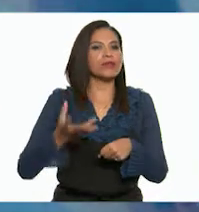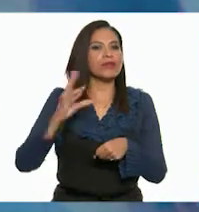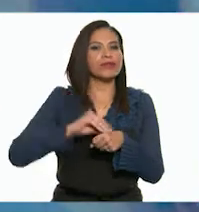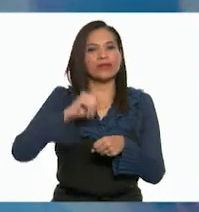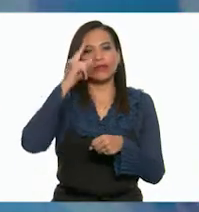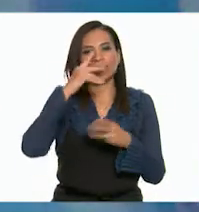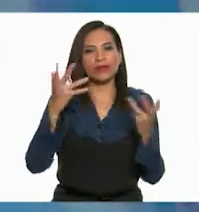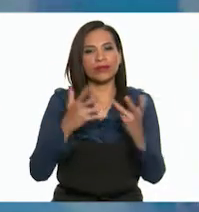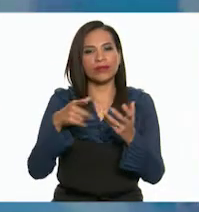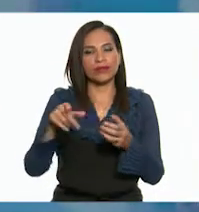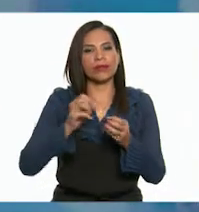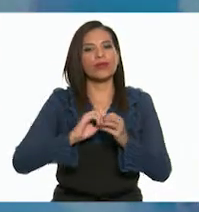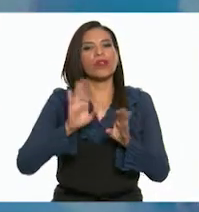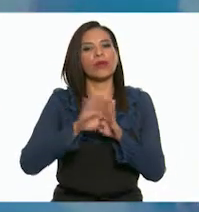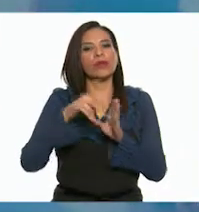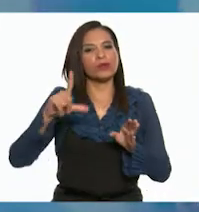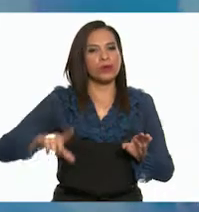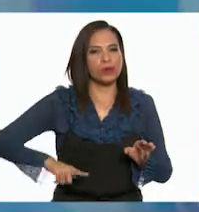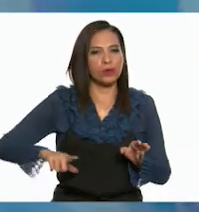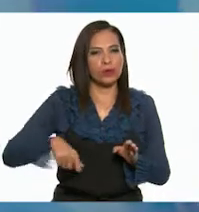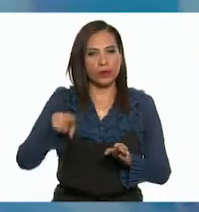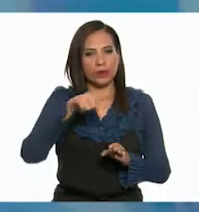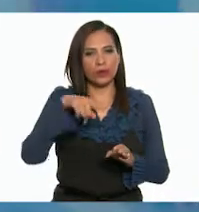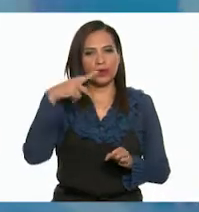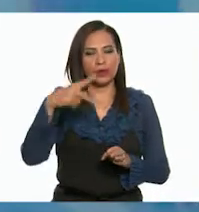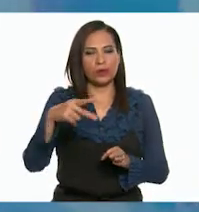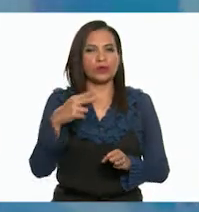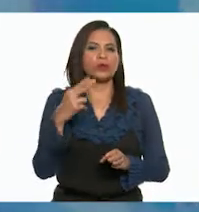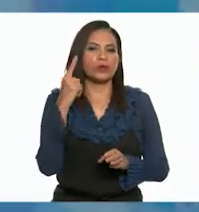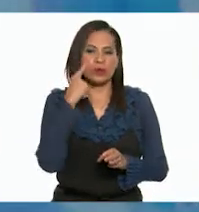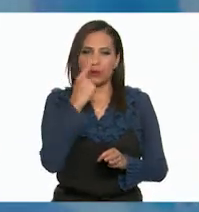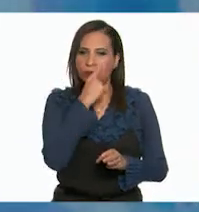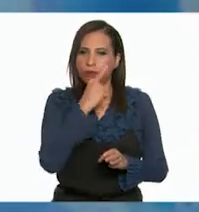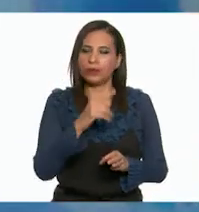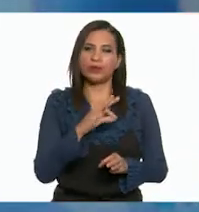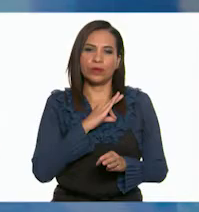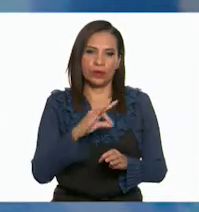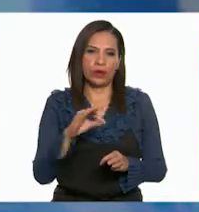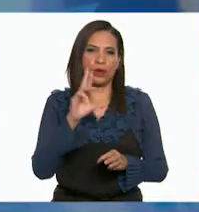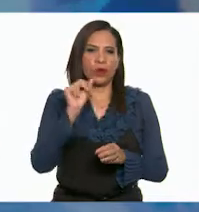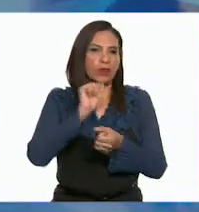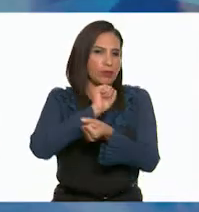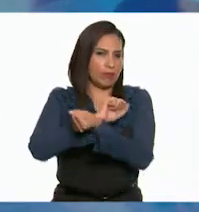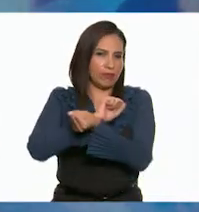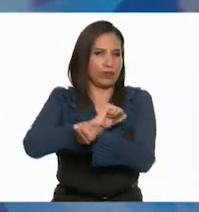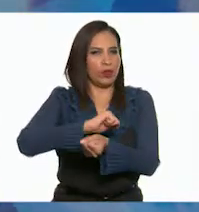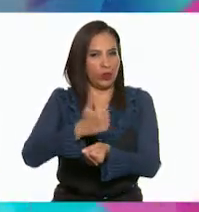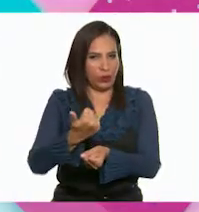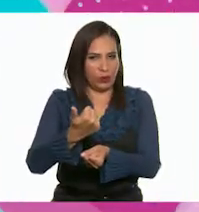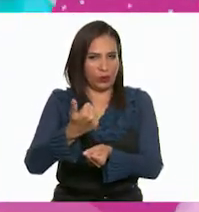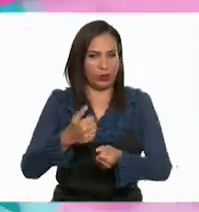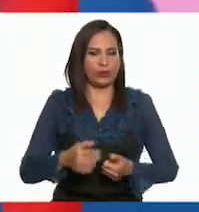para formar la clase de gobierno que le convenga y no ser esclava de otra.